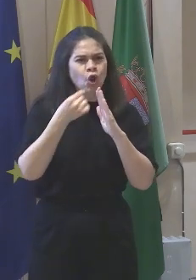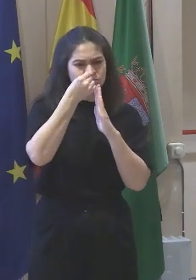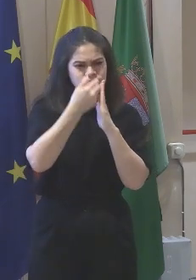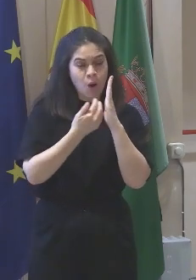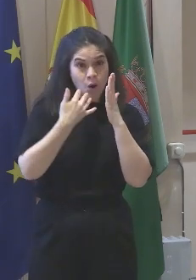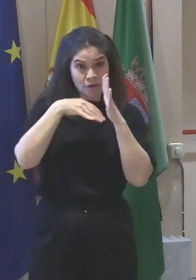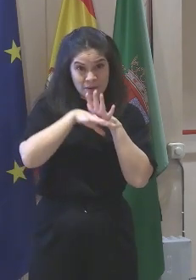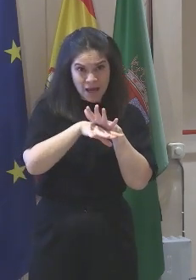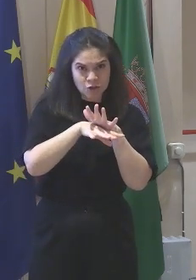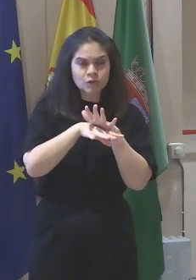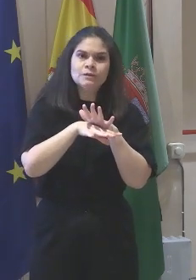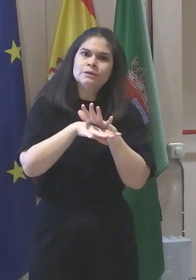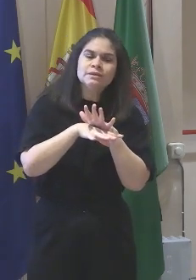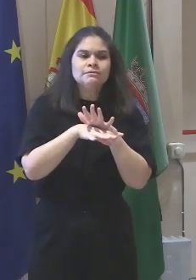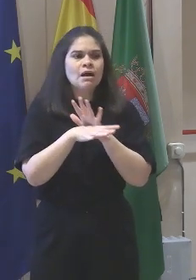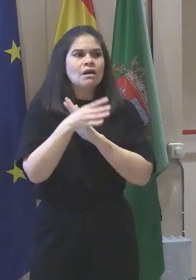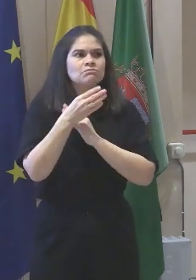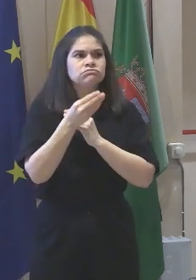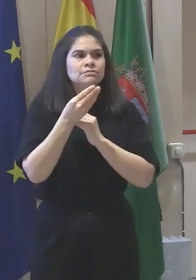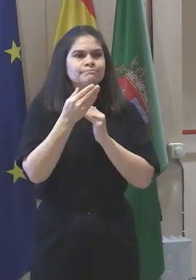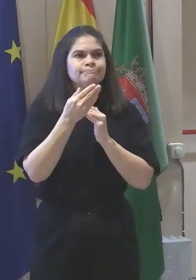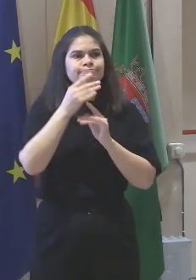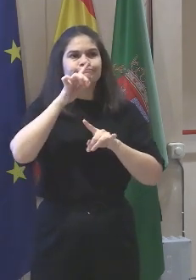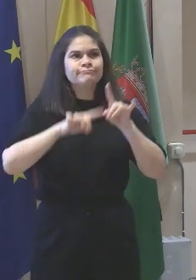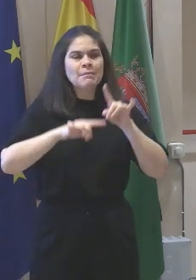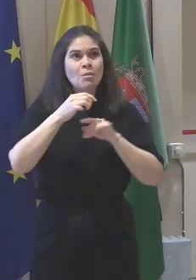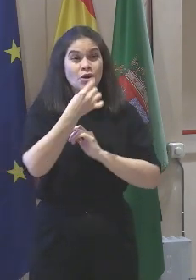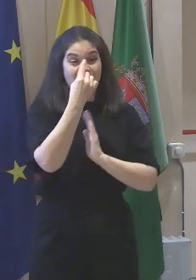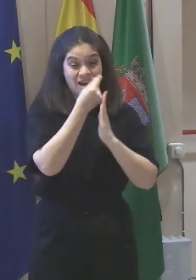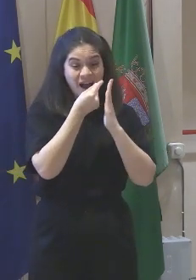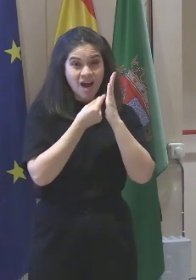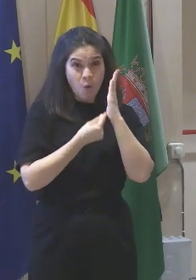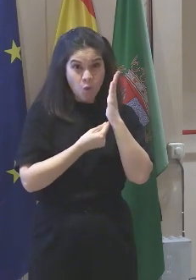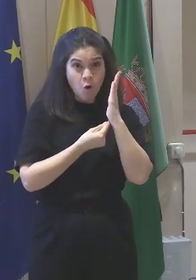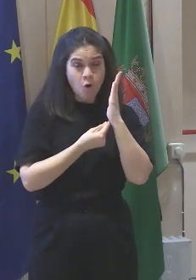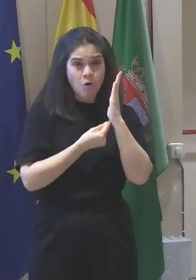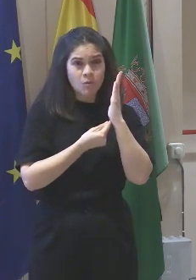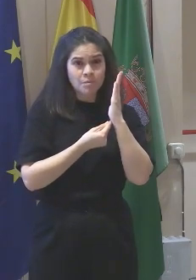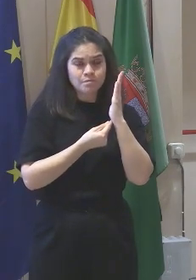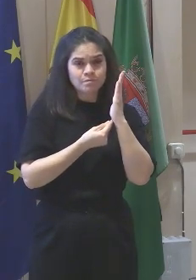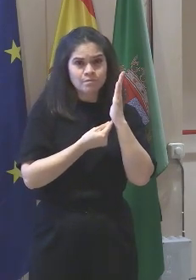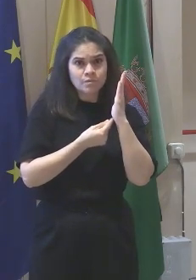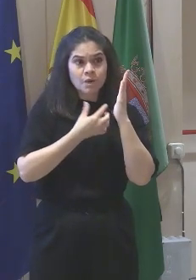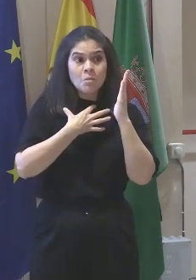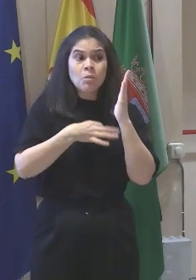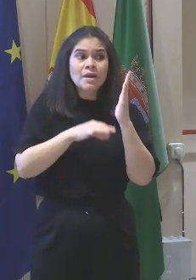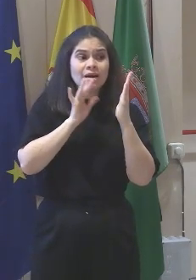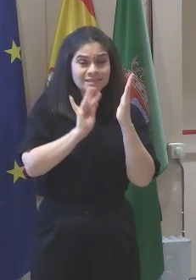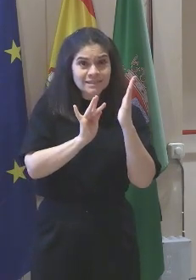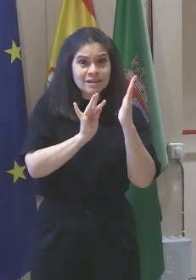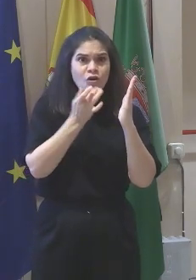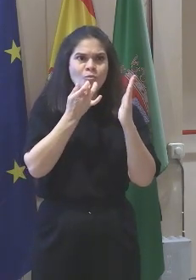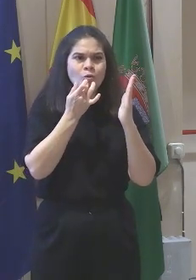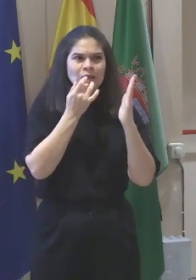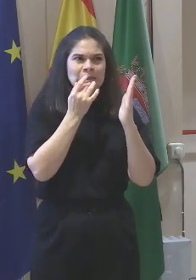muy relevante porque cada uno de estos puntos identificados, pues potencialmente puede ser una diana terapéutica. Es